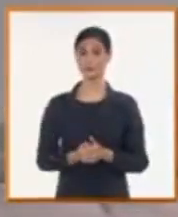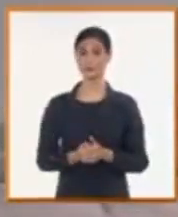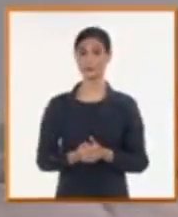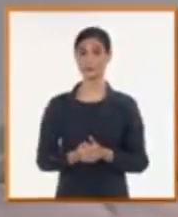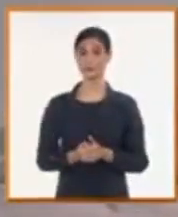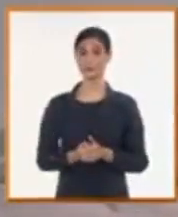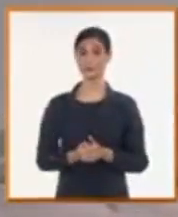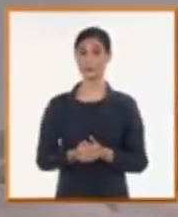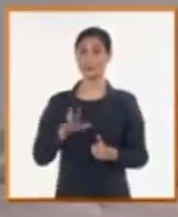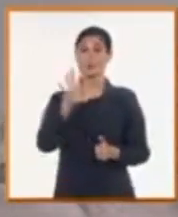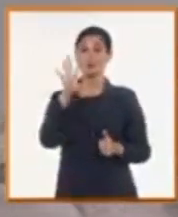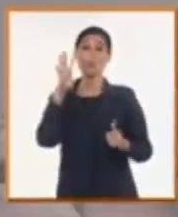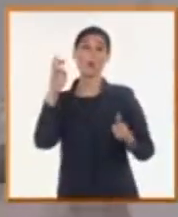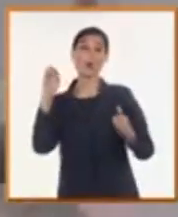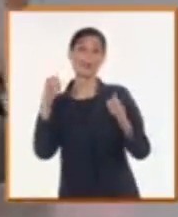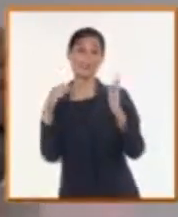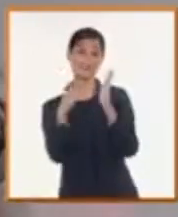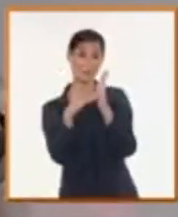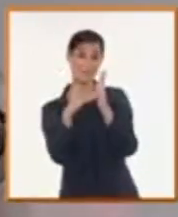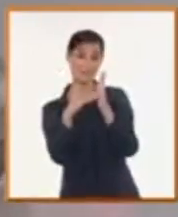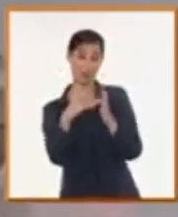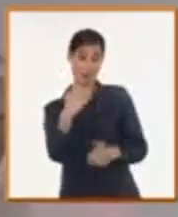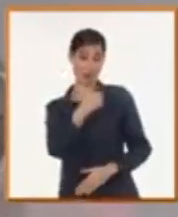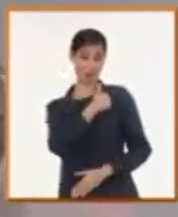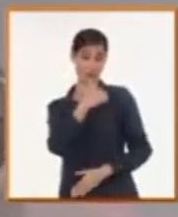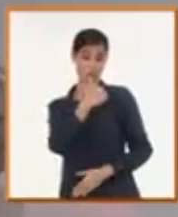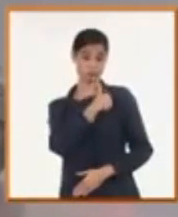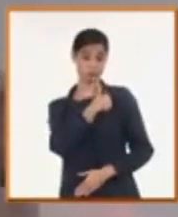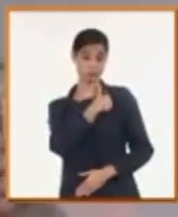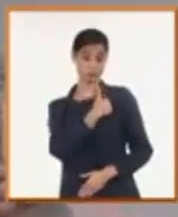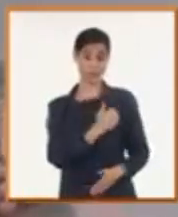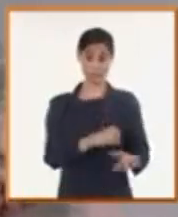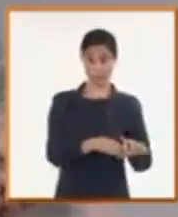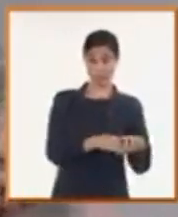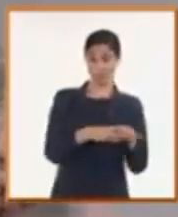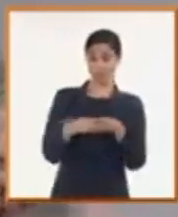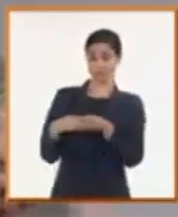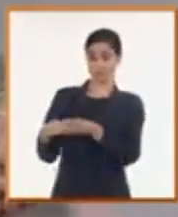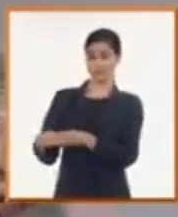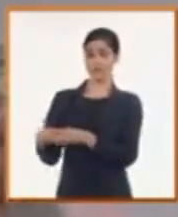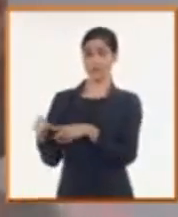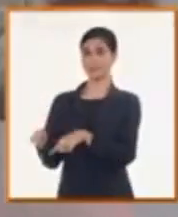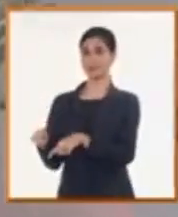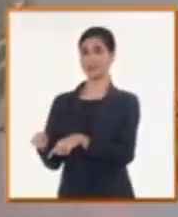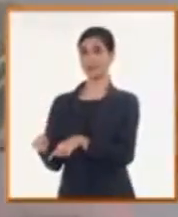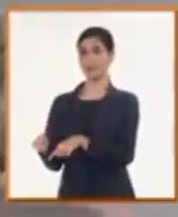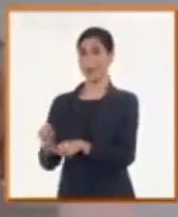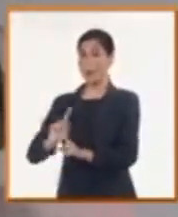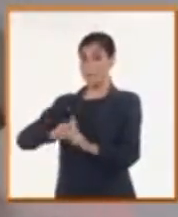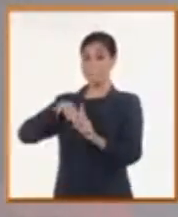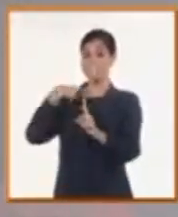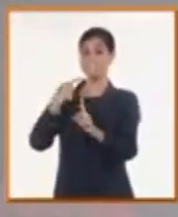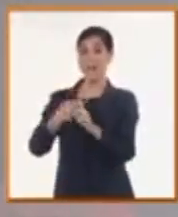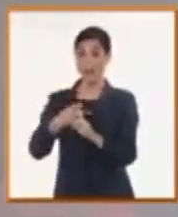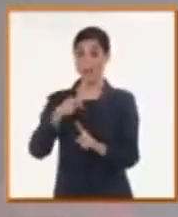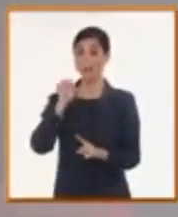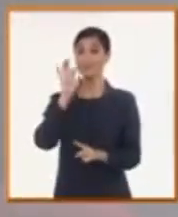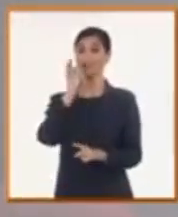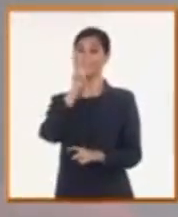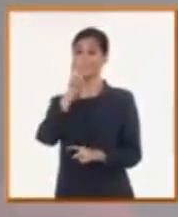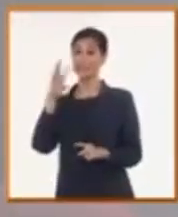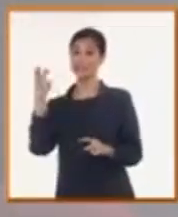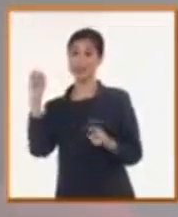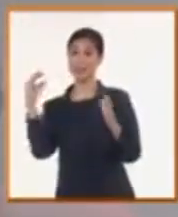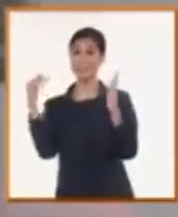40.000 combatientes de Cuba, por 30.000 que estaba aportando la FAPLA, por 3.000 que tenía, en total